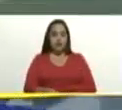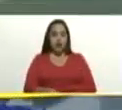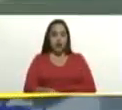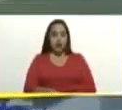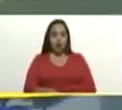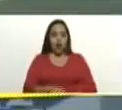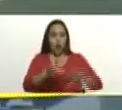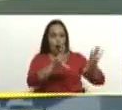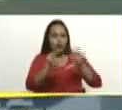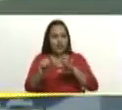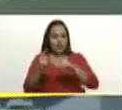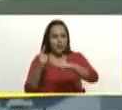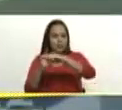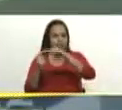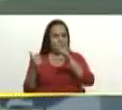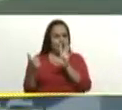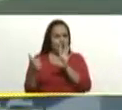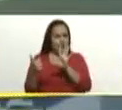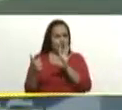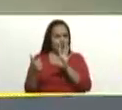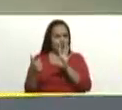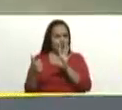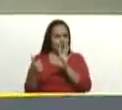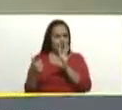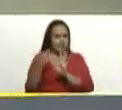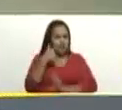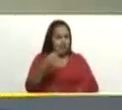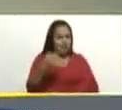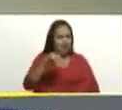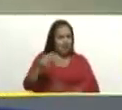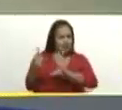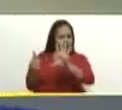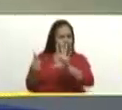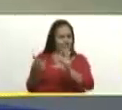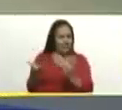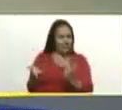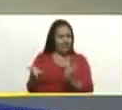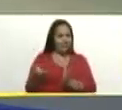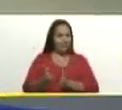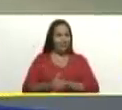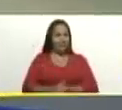80 más 6. ¿Te contamos los 6?